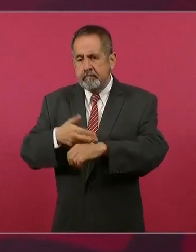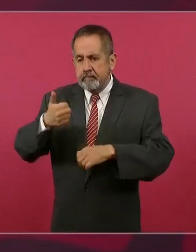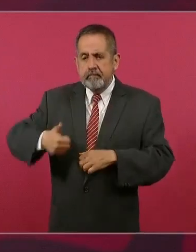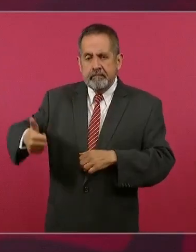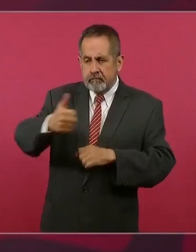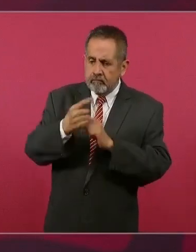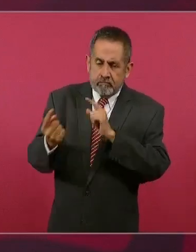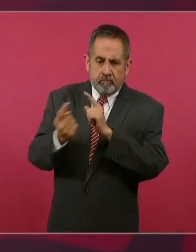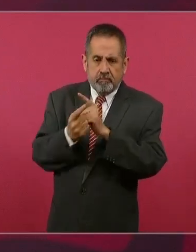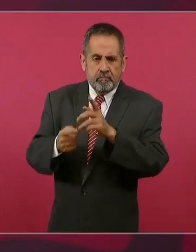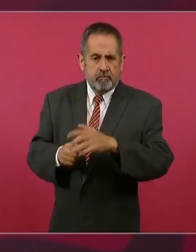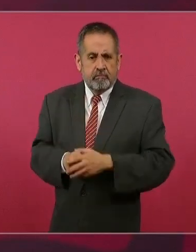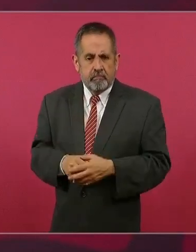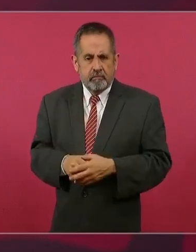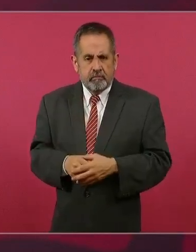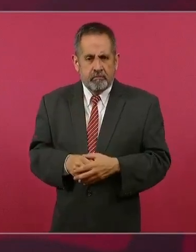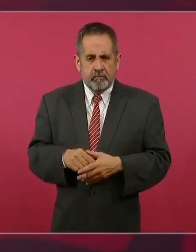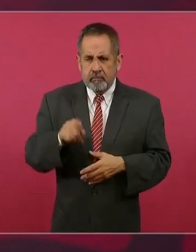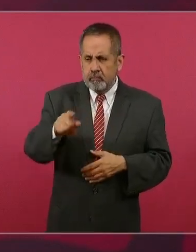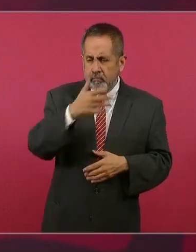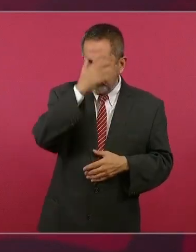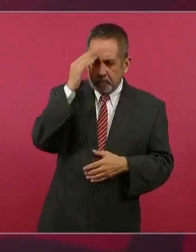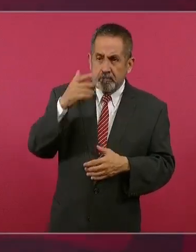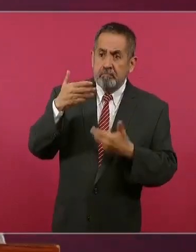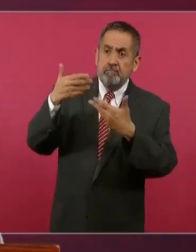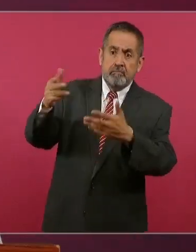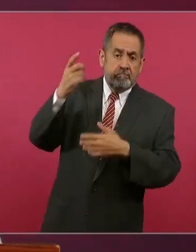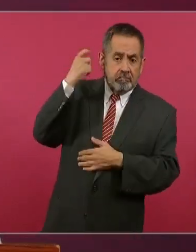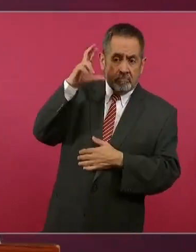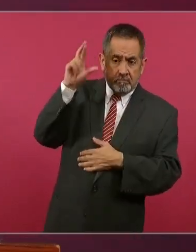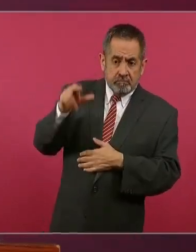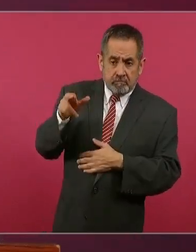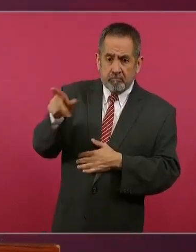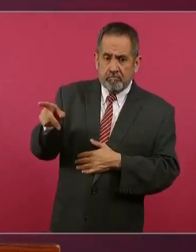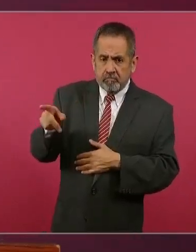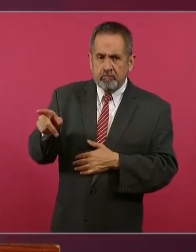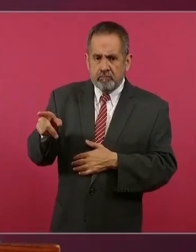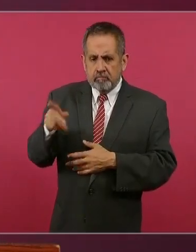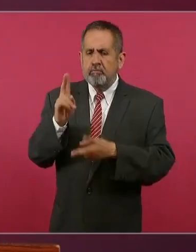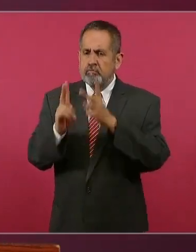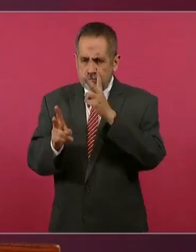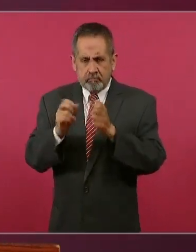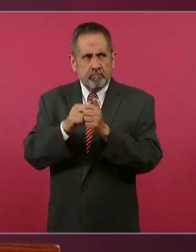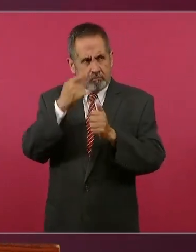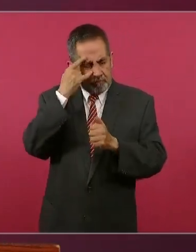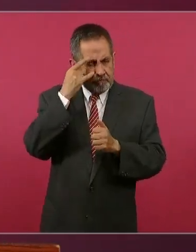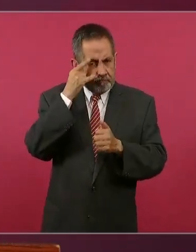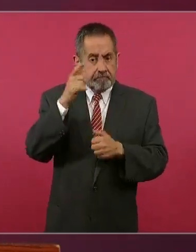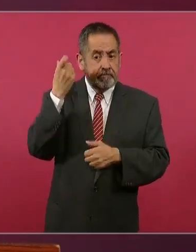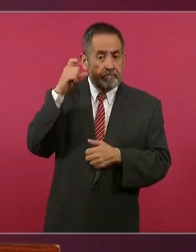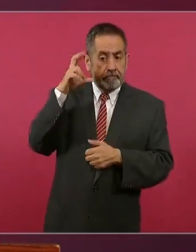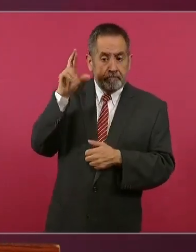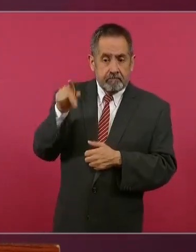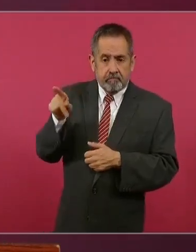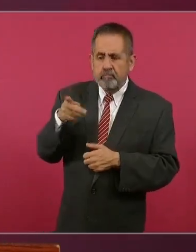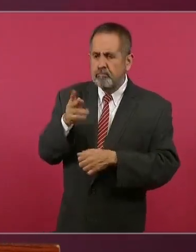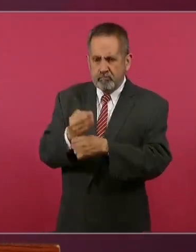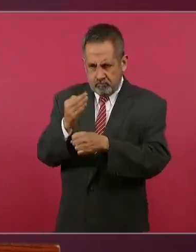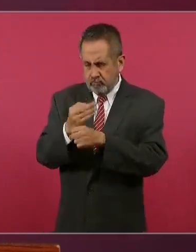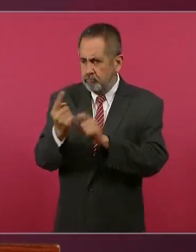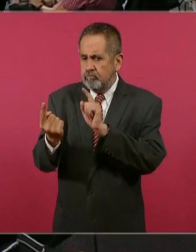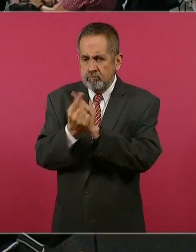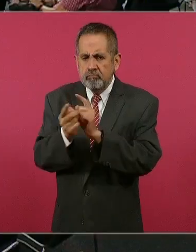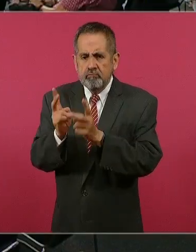casos. No tenía noticias de los compañeros de Quintana Roo que me informan que están aquí afuera. Sí, sí. He hablado con los de Campeche, los de Quintana Roo, pero ahorita